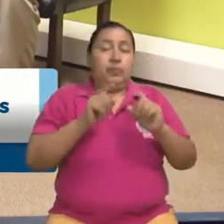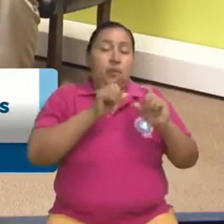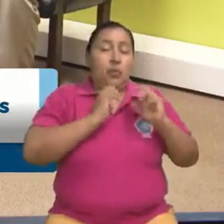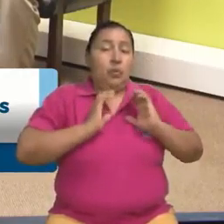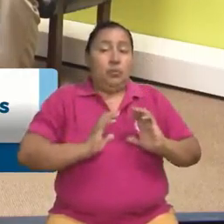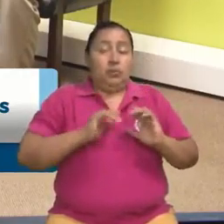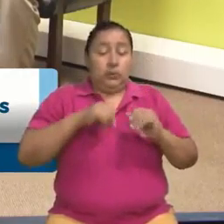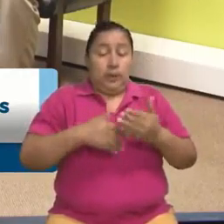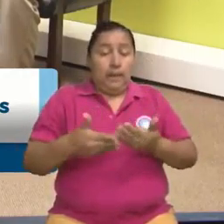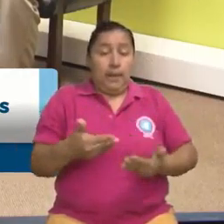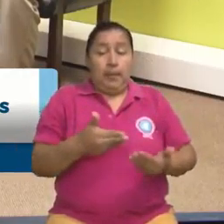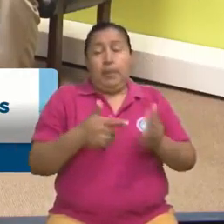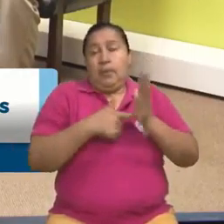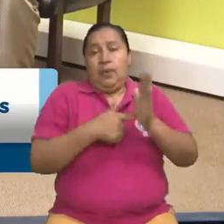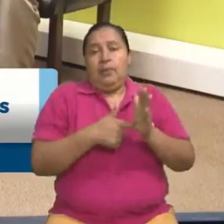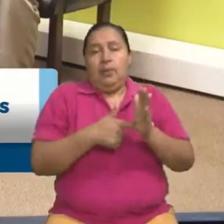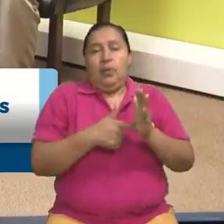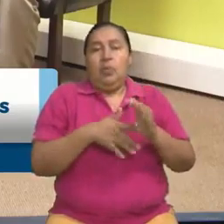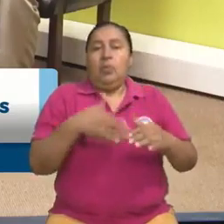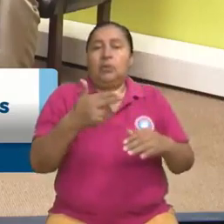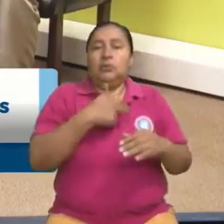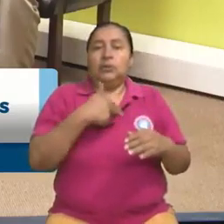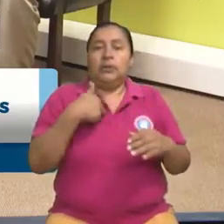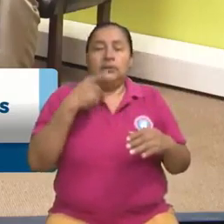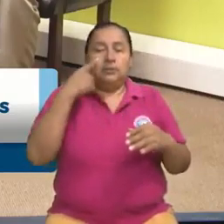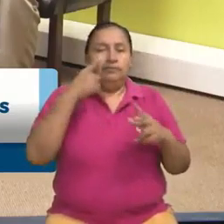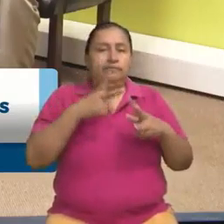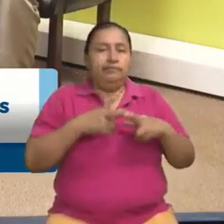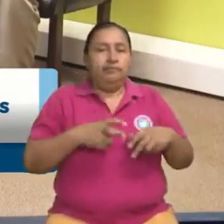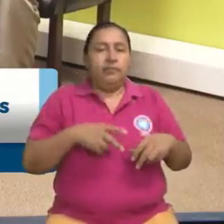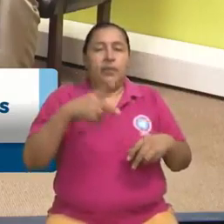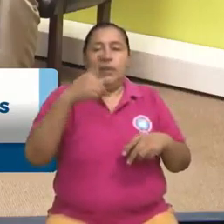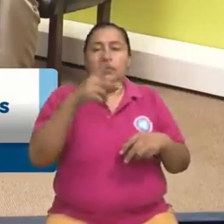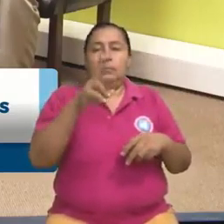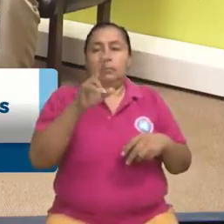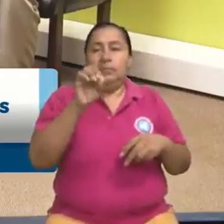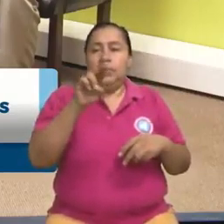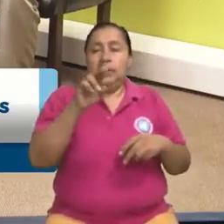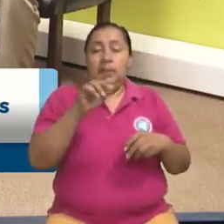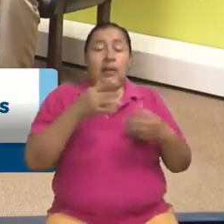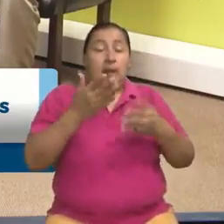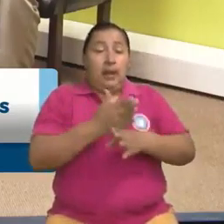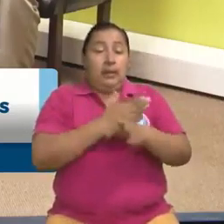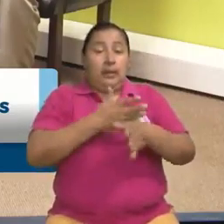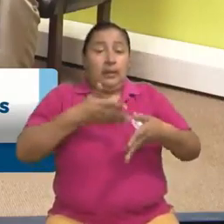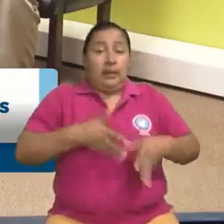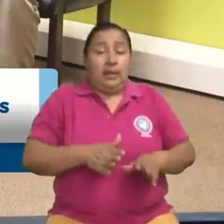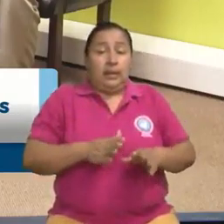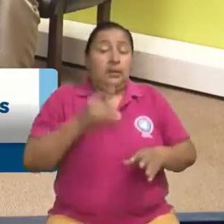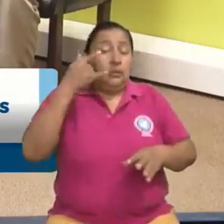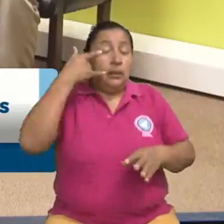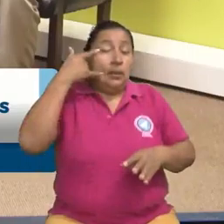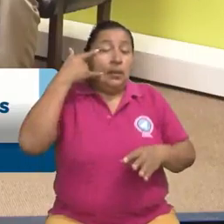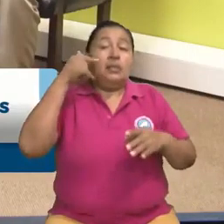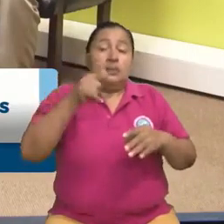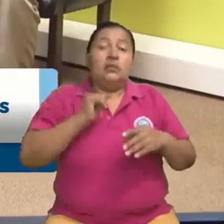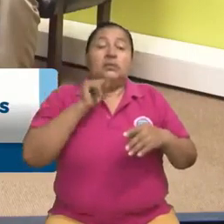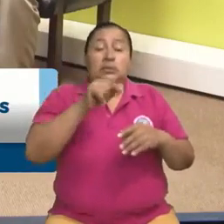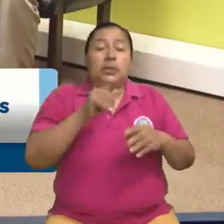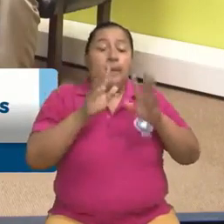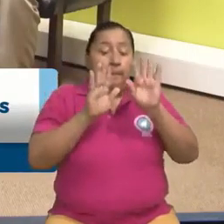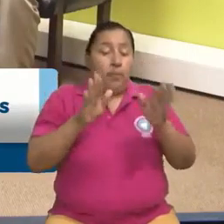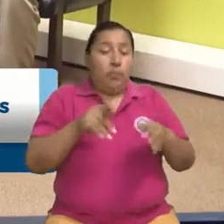bebé, por ejemplo, cuando se hace un diagnóstico prenatal de un bebé con un síndrome de Down, entonces esos pacientes